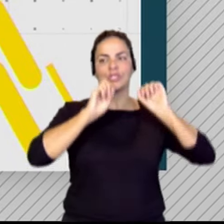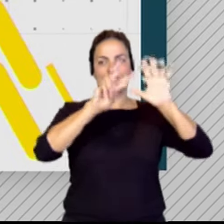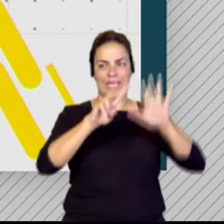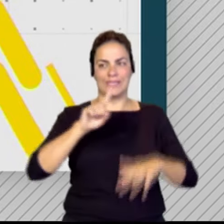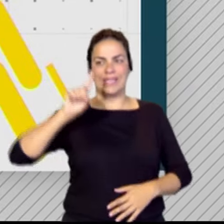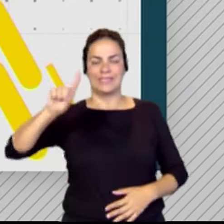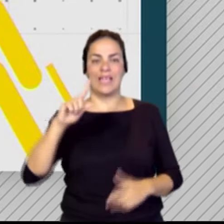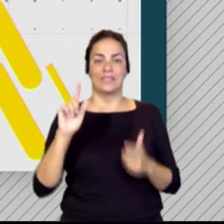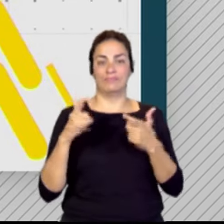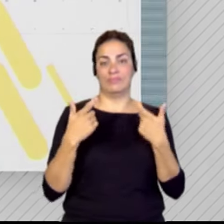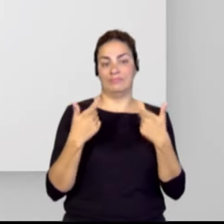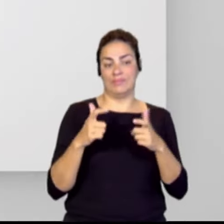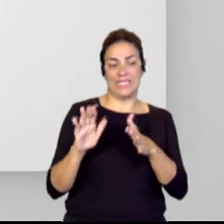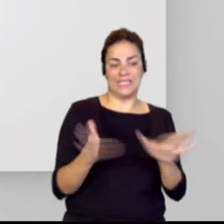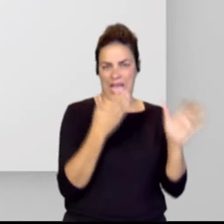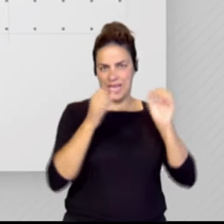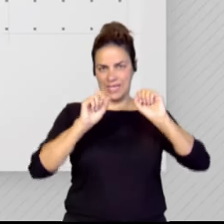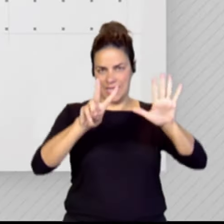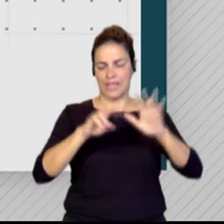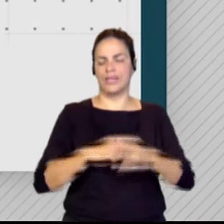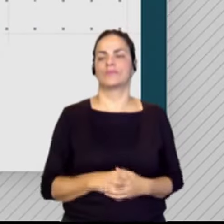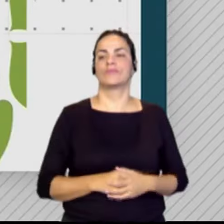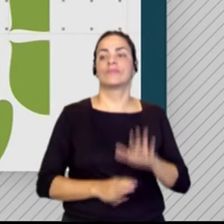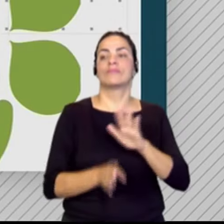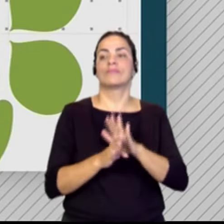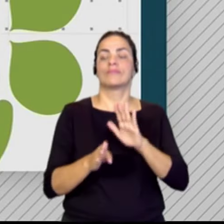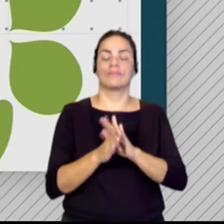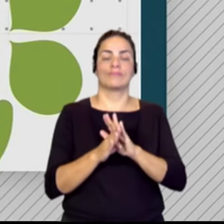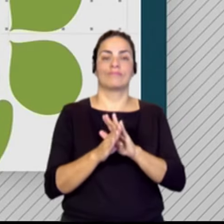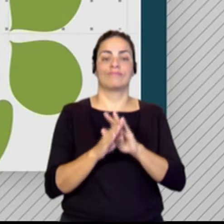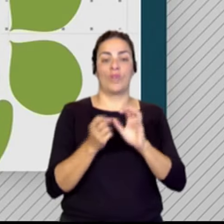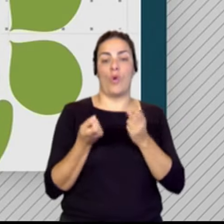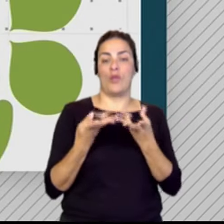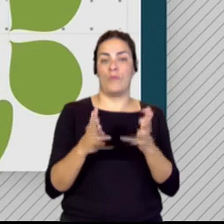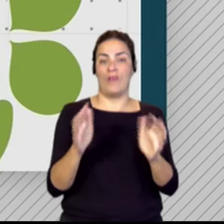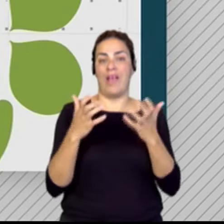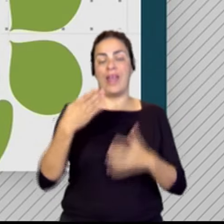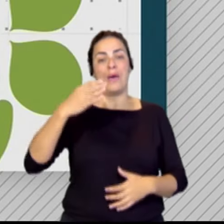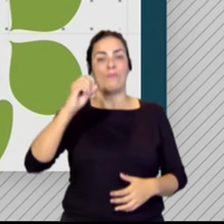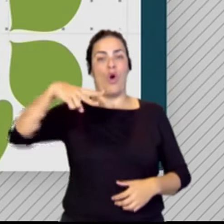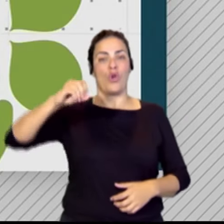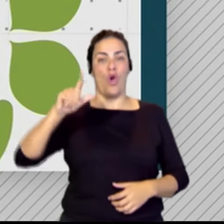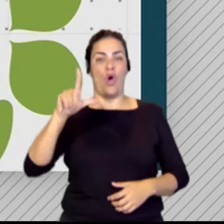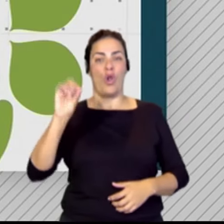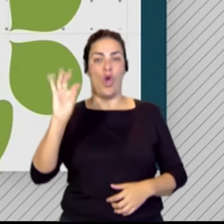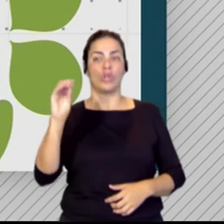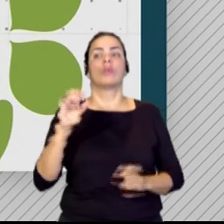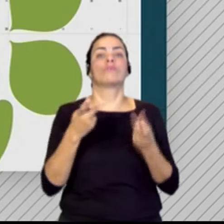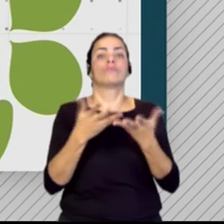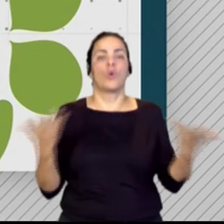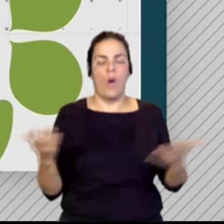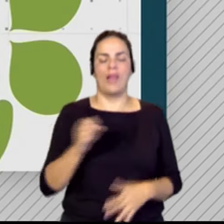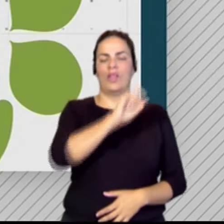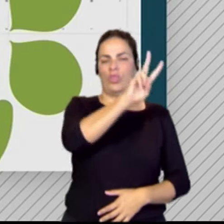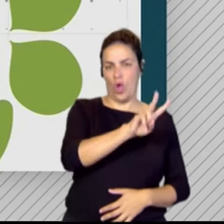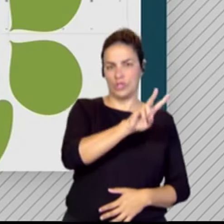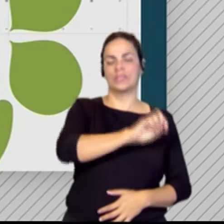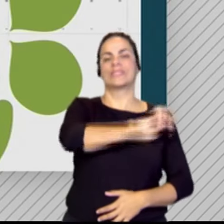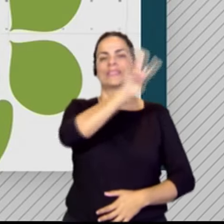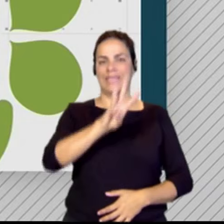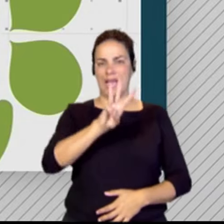serie 7 continuamos con la combinación ganadora en la bonoloto estos son los números mágicos 2 3